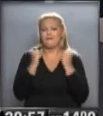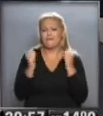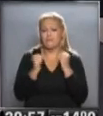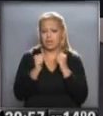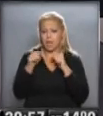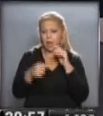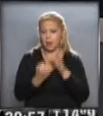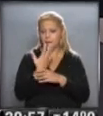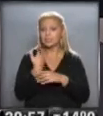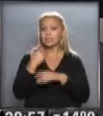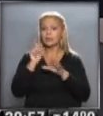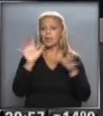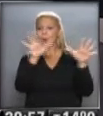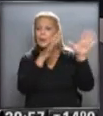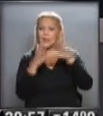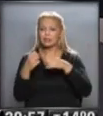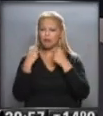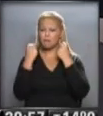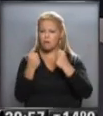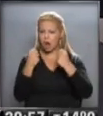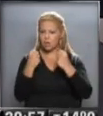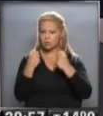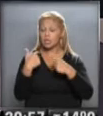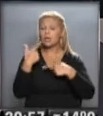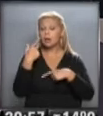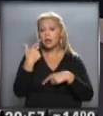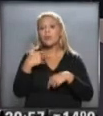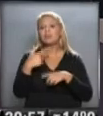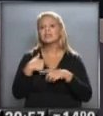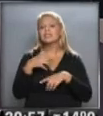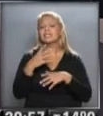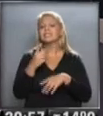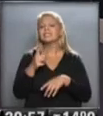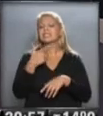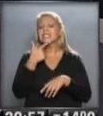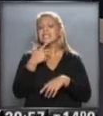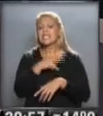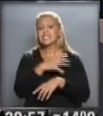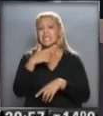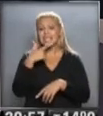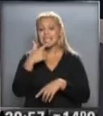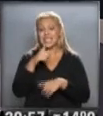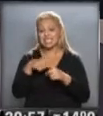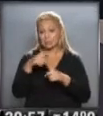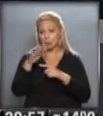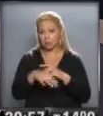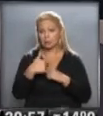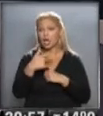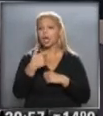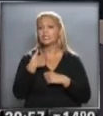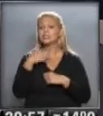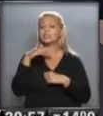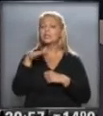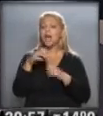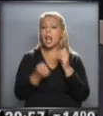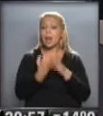Y atención que el viento aumentará su intensidad, por lo tanto podemos tener baja sensación térmica en las primeras horas de la mañana, donde se prevé una mínima de